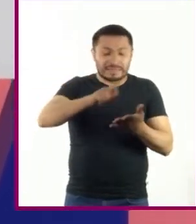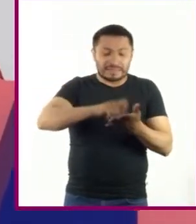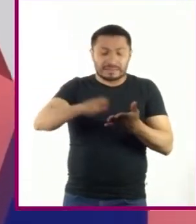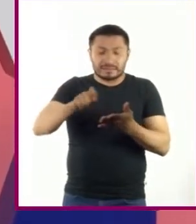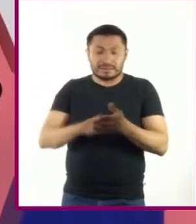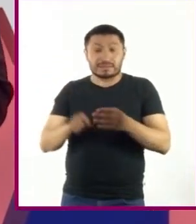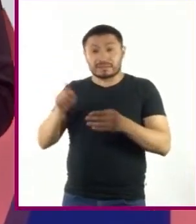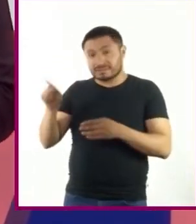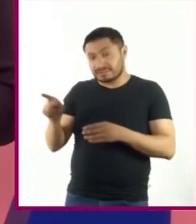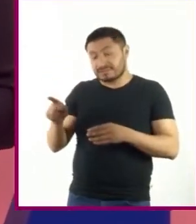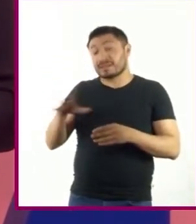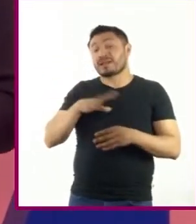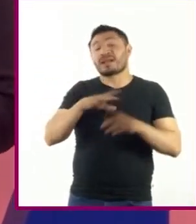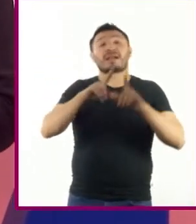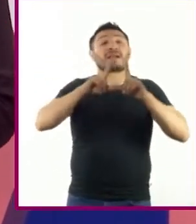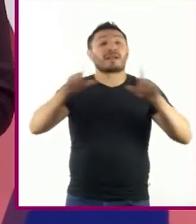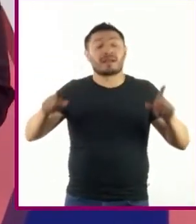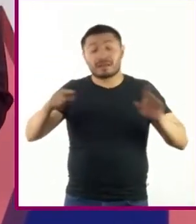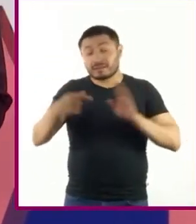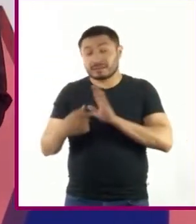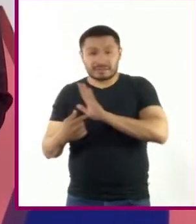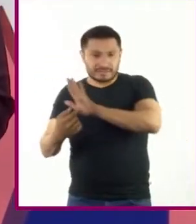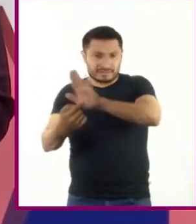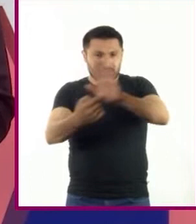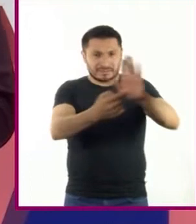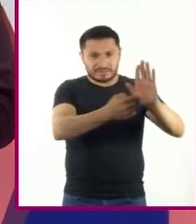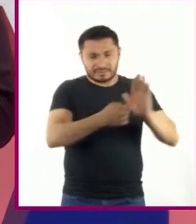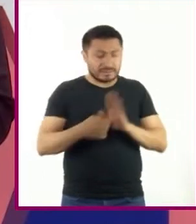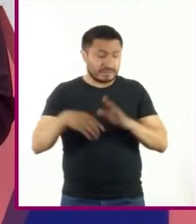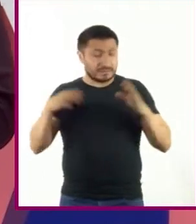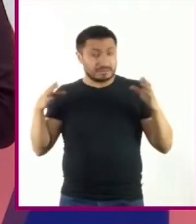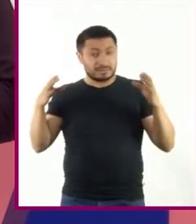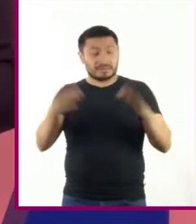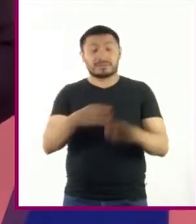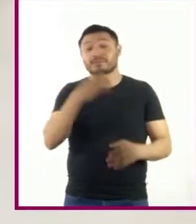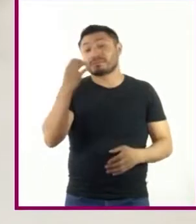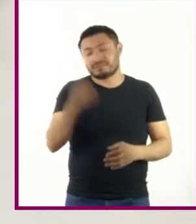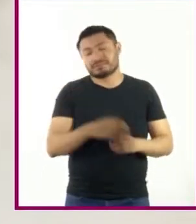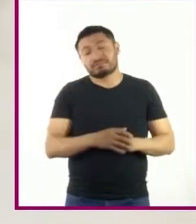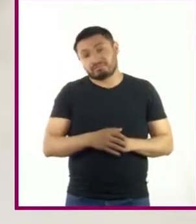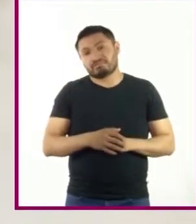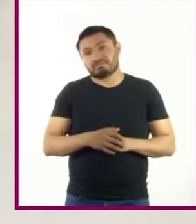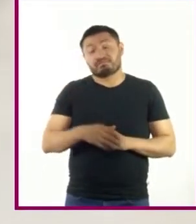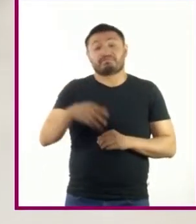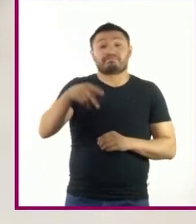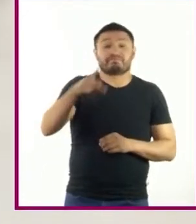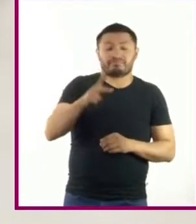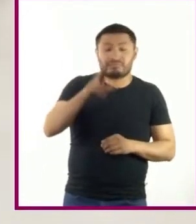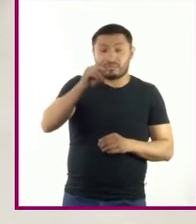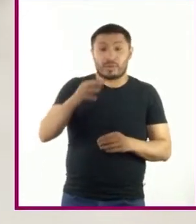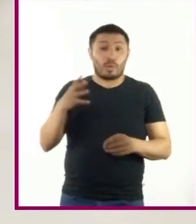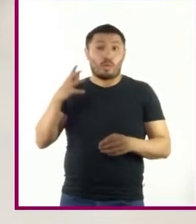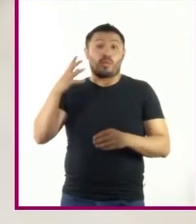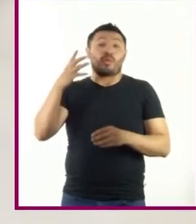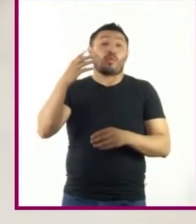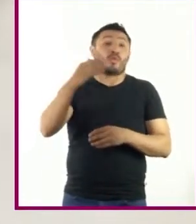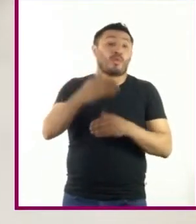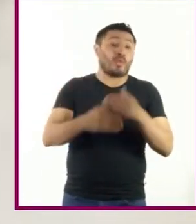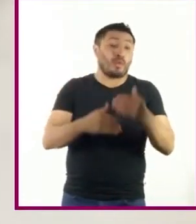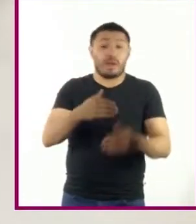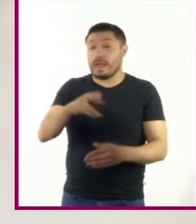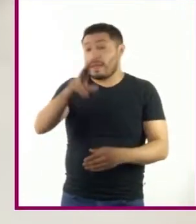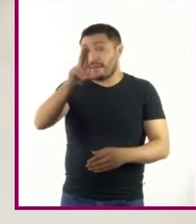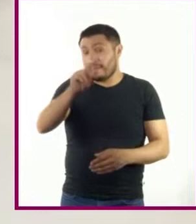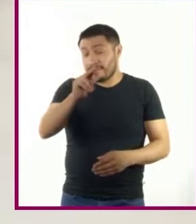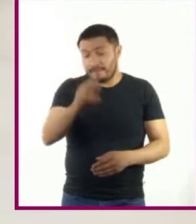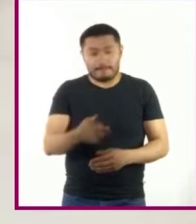Liliana quedaría listo para presentarse ante la comunidad escolar. Pero no nos adelantemos, todavía